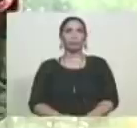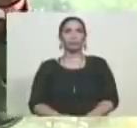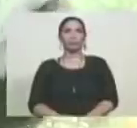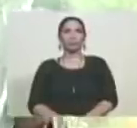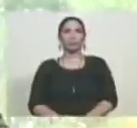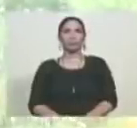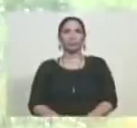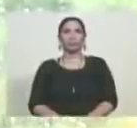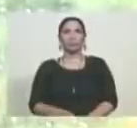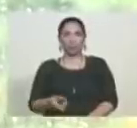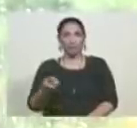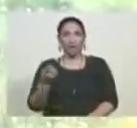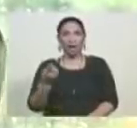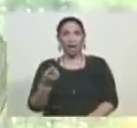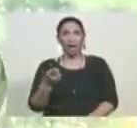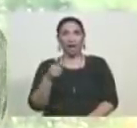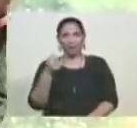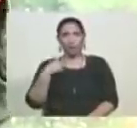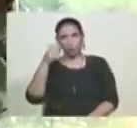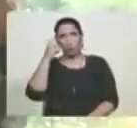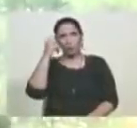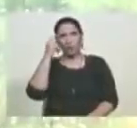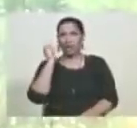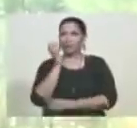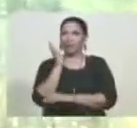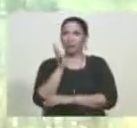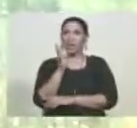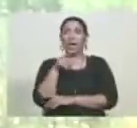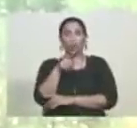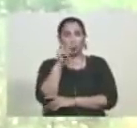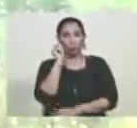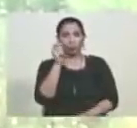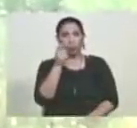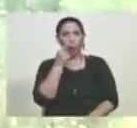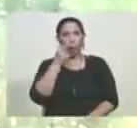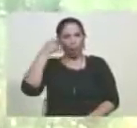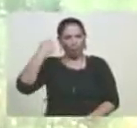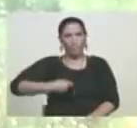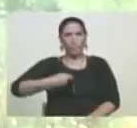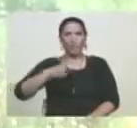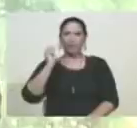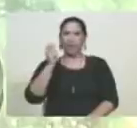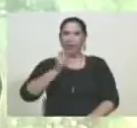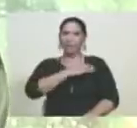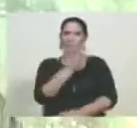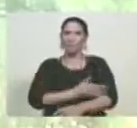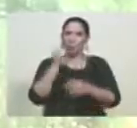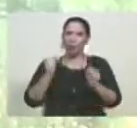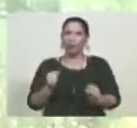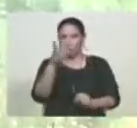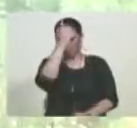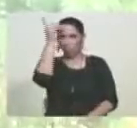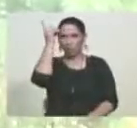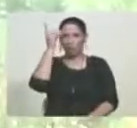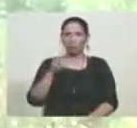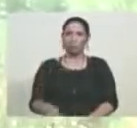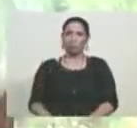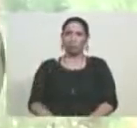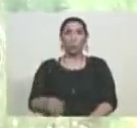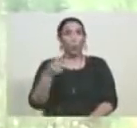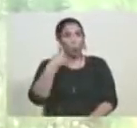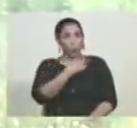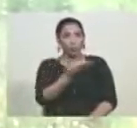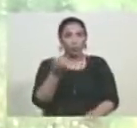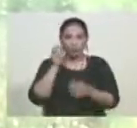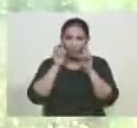Llévalo tú allá a la asamblea, camarada Diosdado. Yo sé que tú eres un hombre de tarea fuerte. Y ustedes se darán de cuenta que